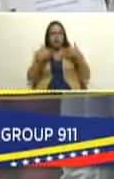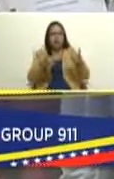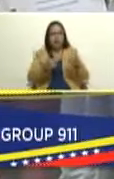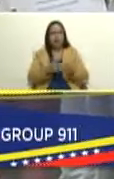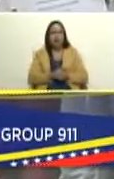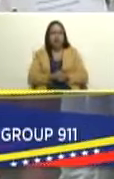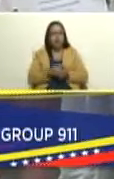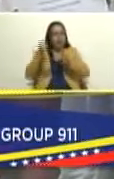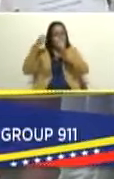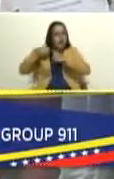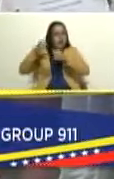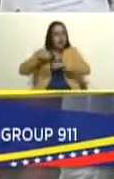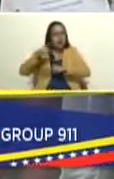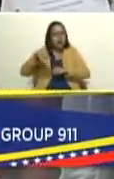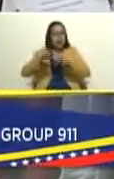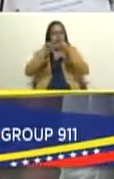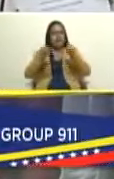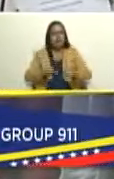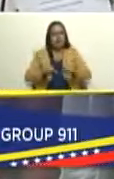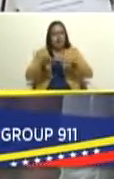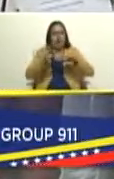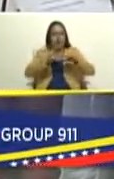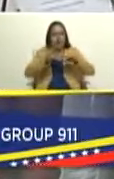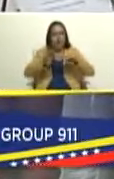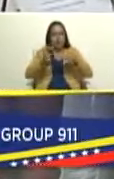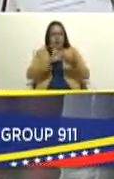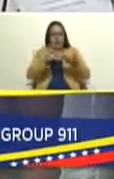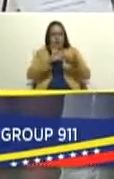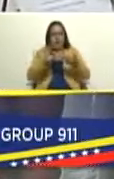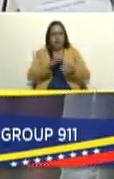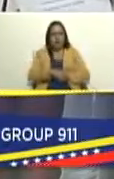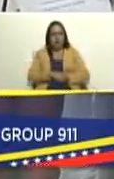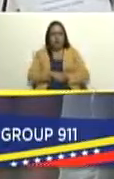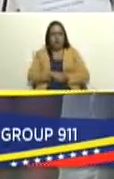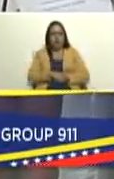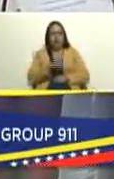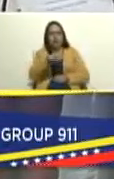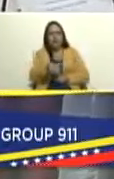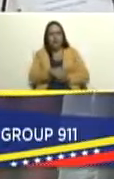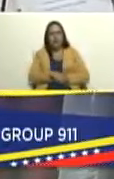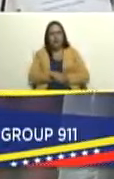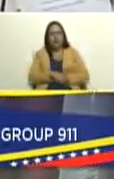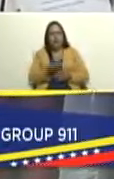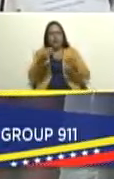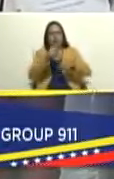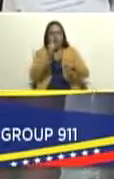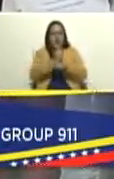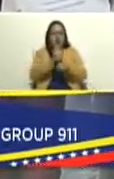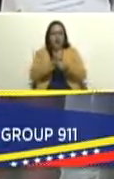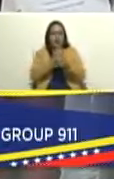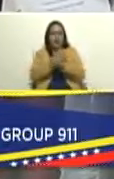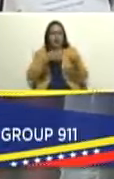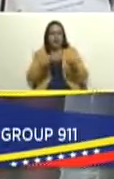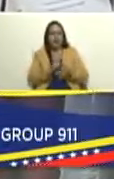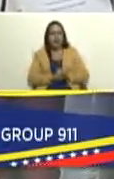y sistemas de uñas y ampliar lo que es la parte ya de mi negocio ya independiente.